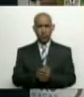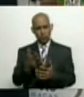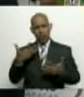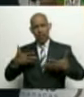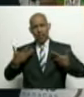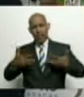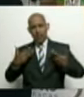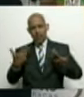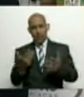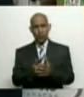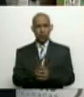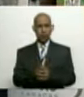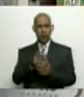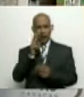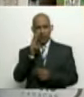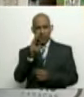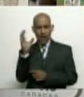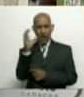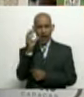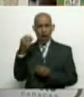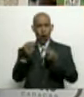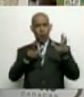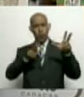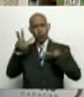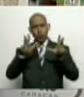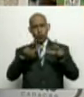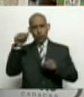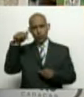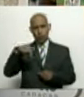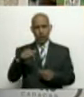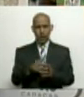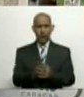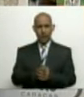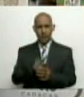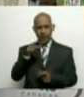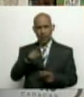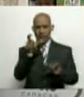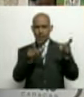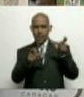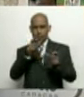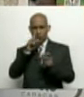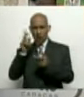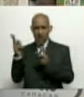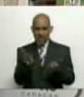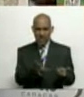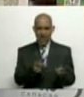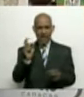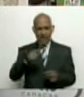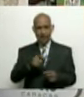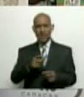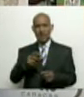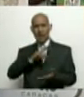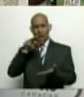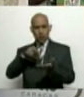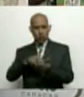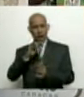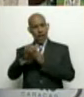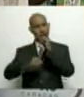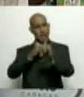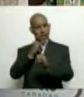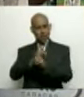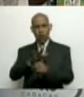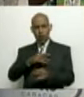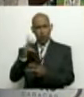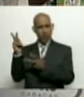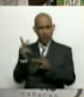las potencialidades de Caracas como destino turístico y así los visitantes, tanto nacionales como internacionales, podrán tener